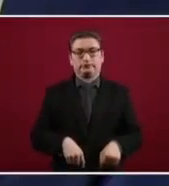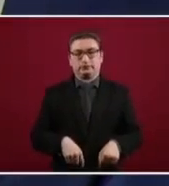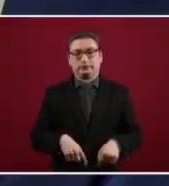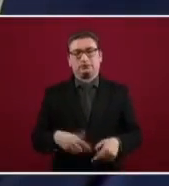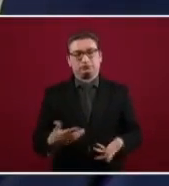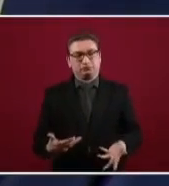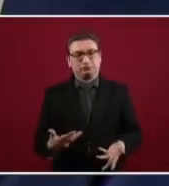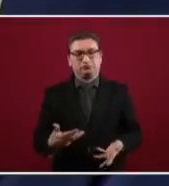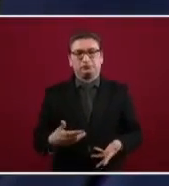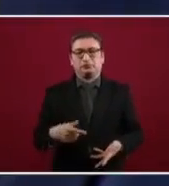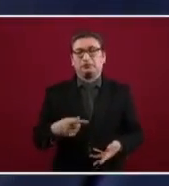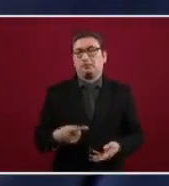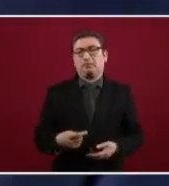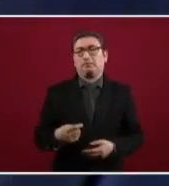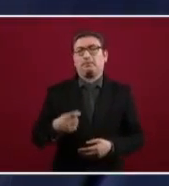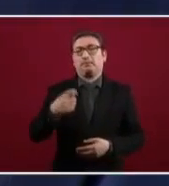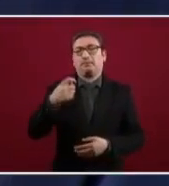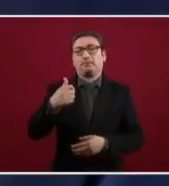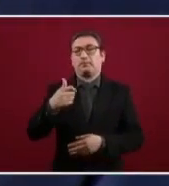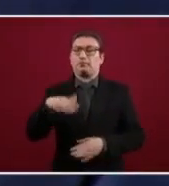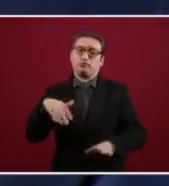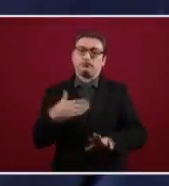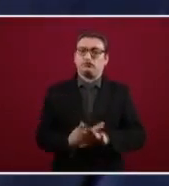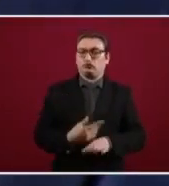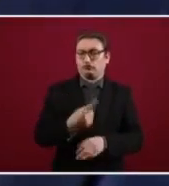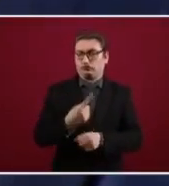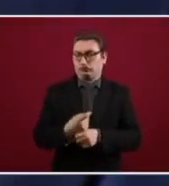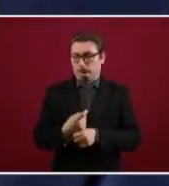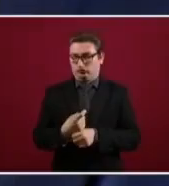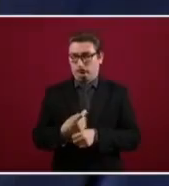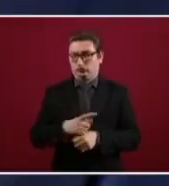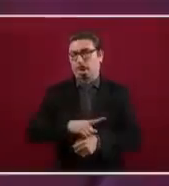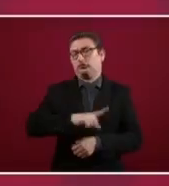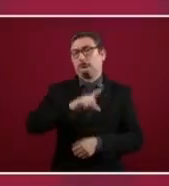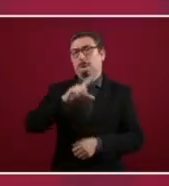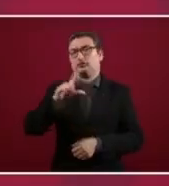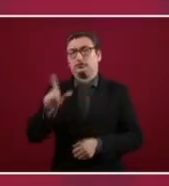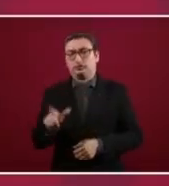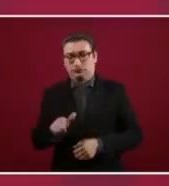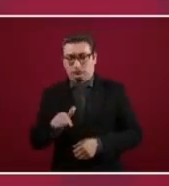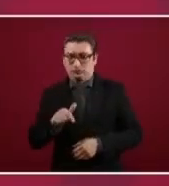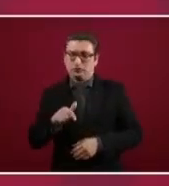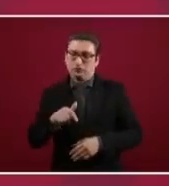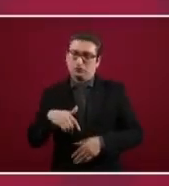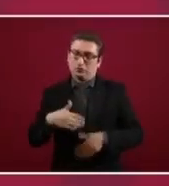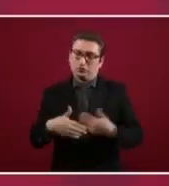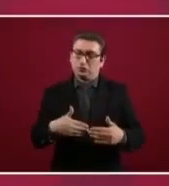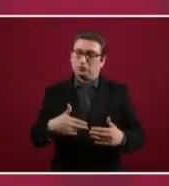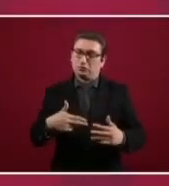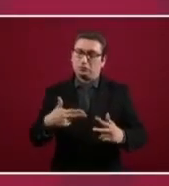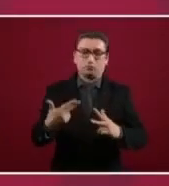primero un atentado y luego fue asesinado